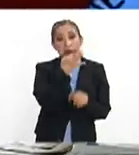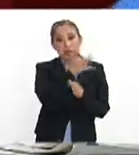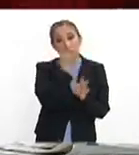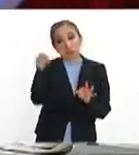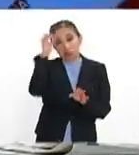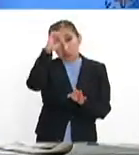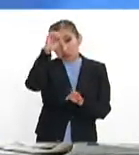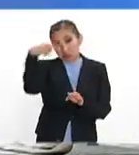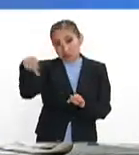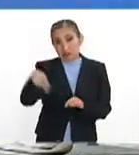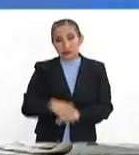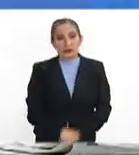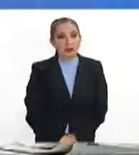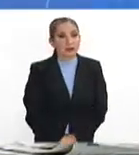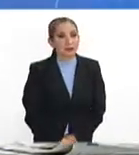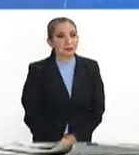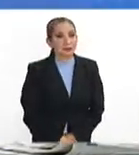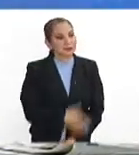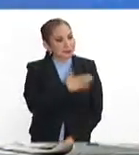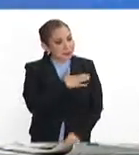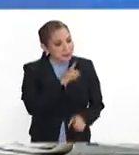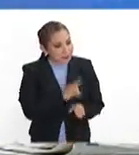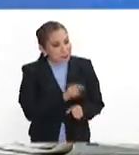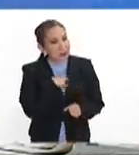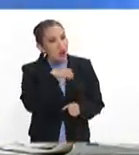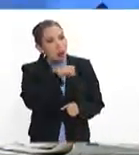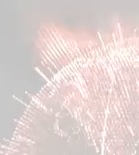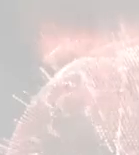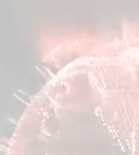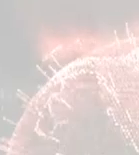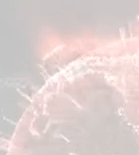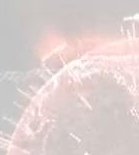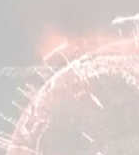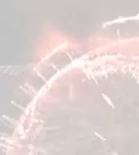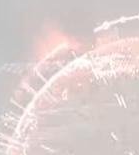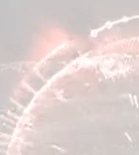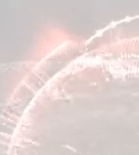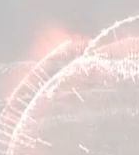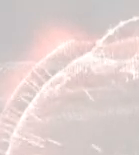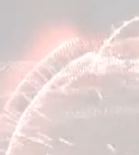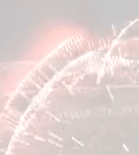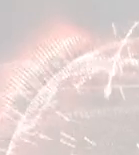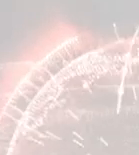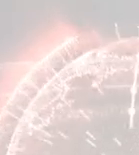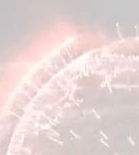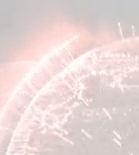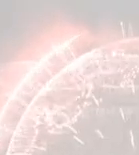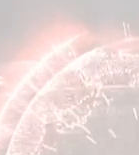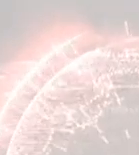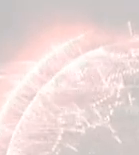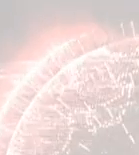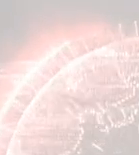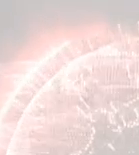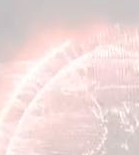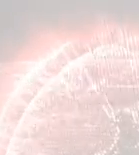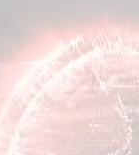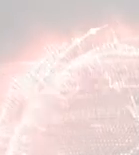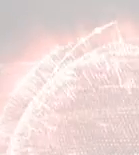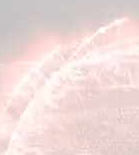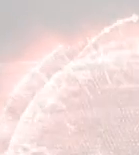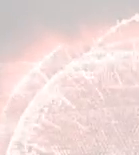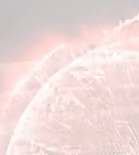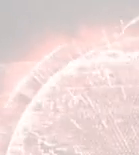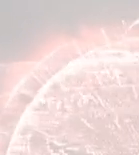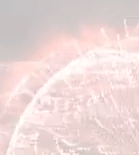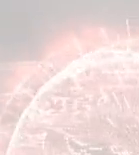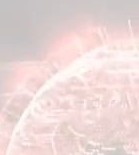tú qué opinas al respecto. Muy buenos días, Omar, muchas gracias. Buenos días, Pati, buenos días a todo tu auditorio. Sí, por supuesto,